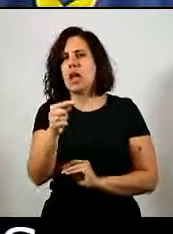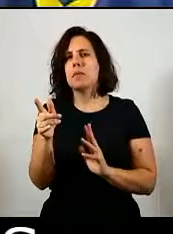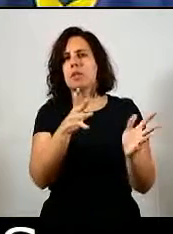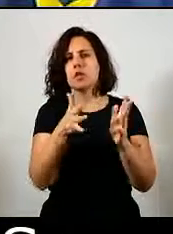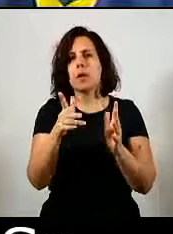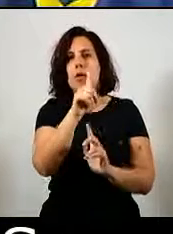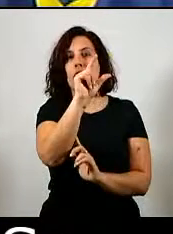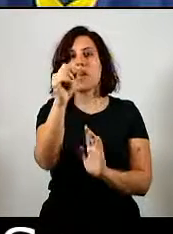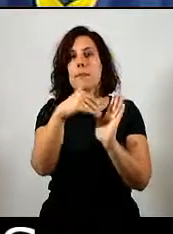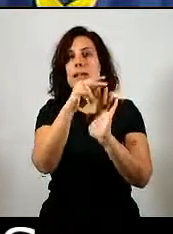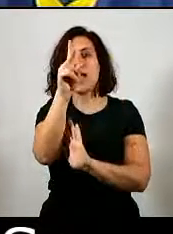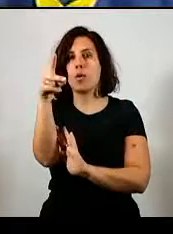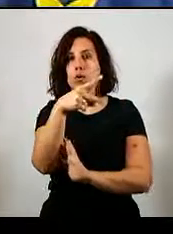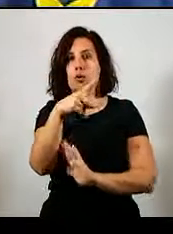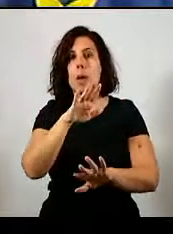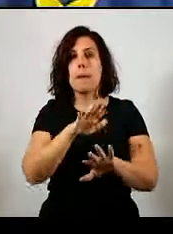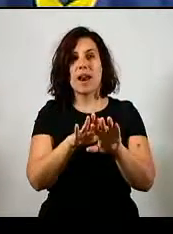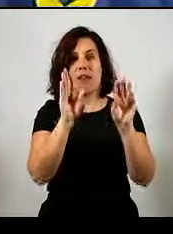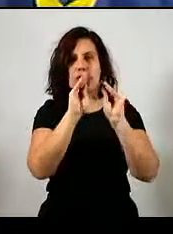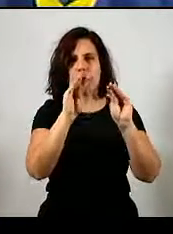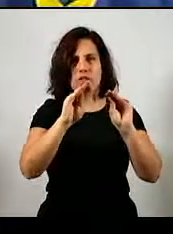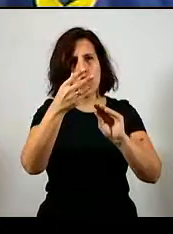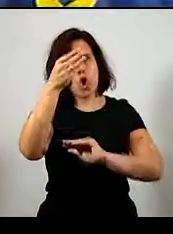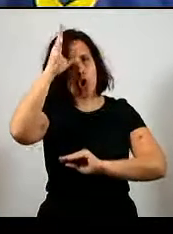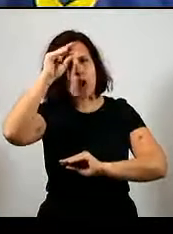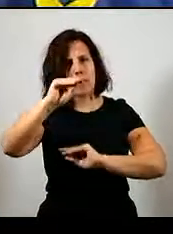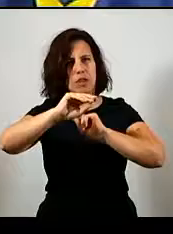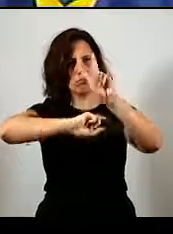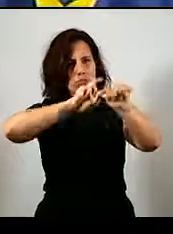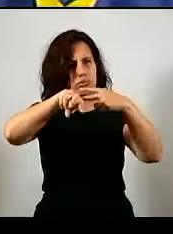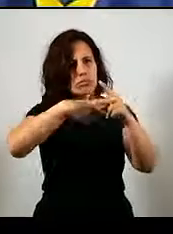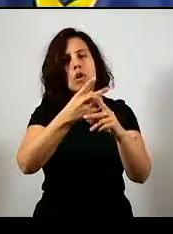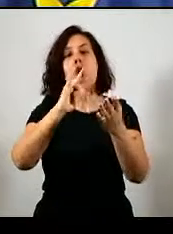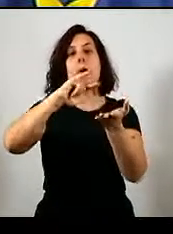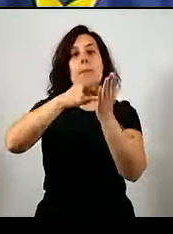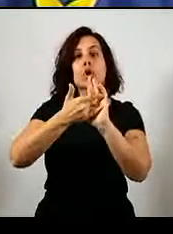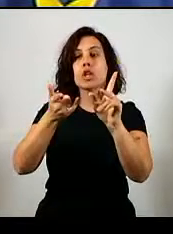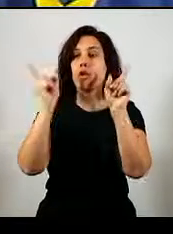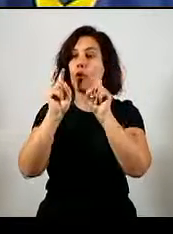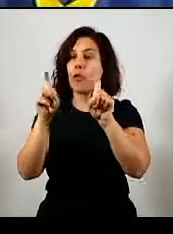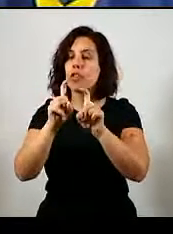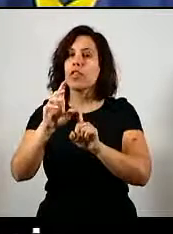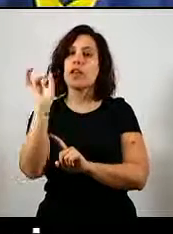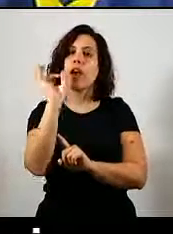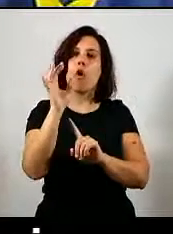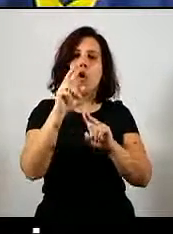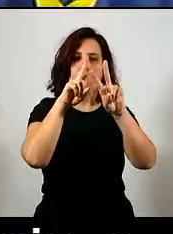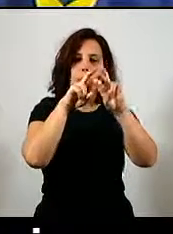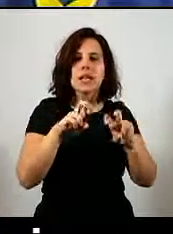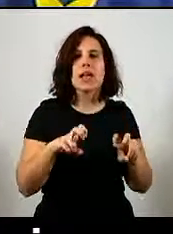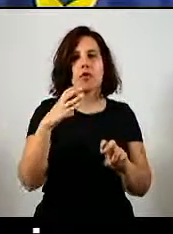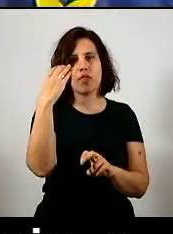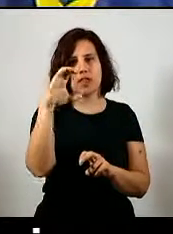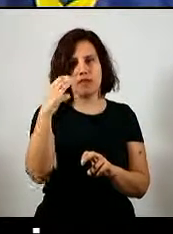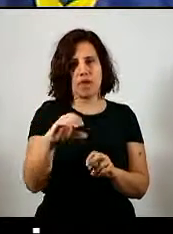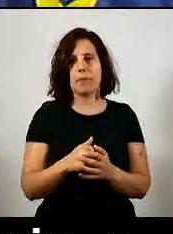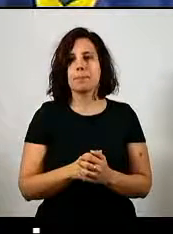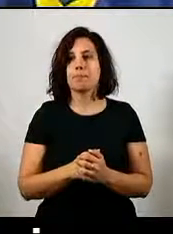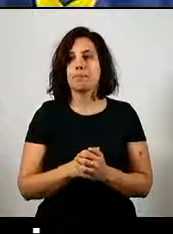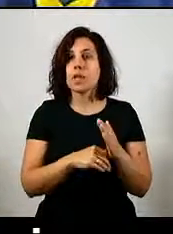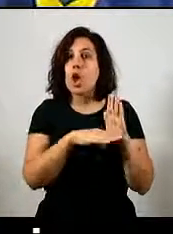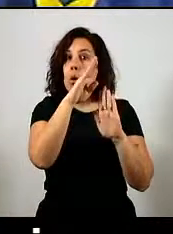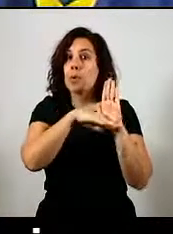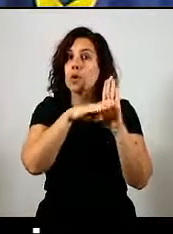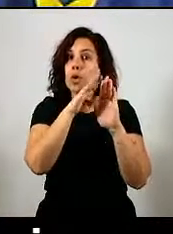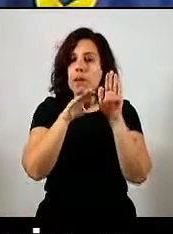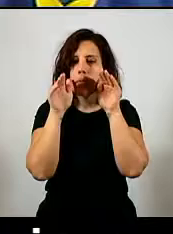actualizar conocimientos, desarrollar proyectos de docencia o realizar investigaciones científicas. El programa se dirige